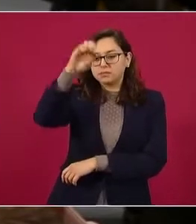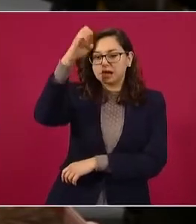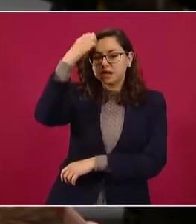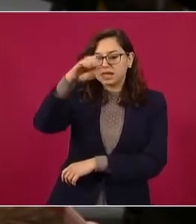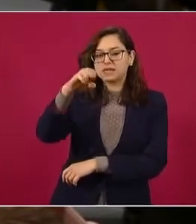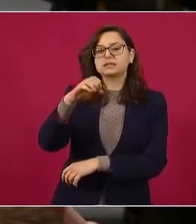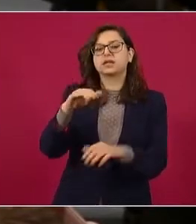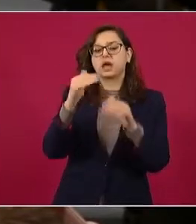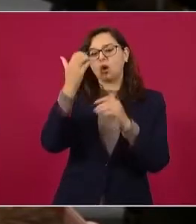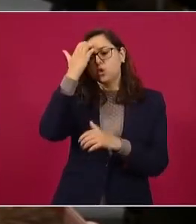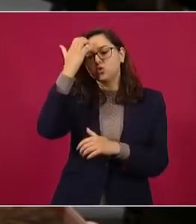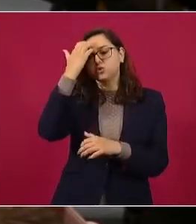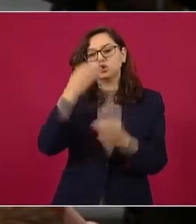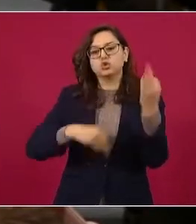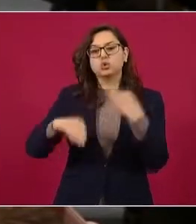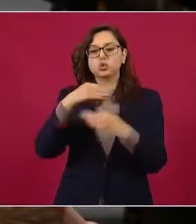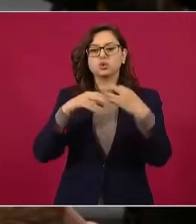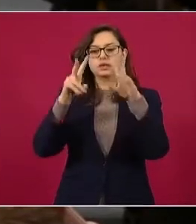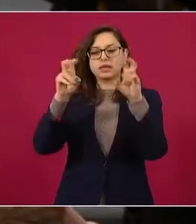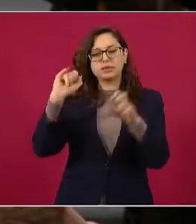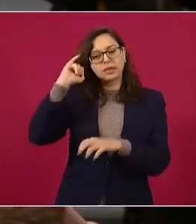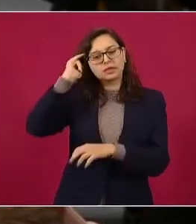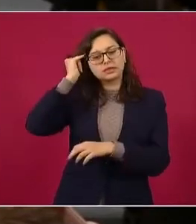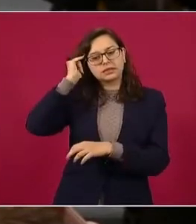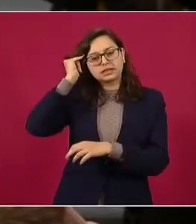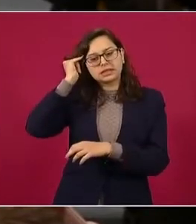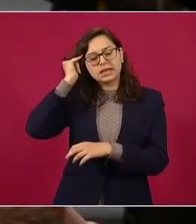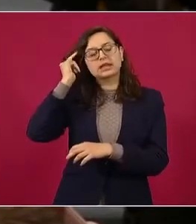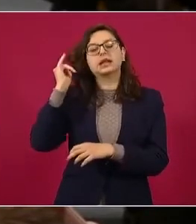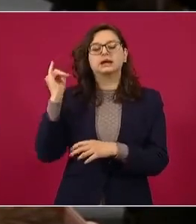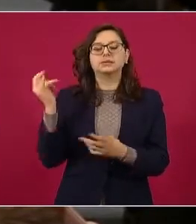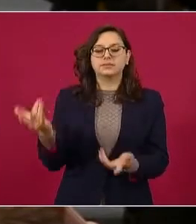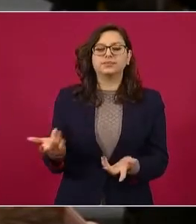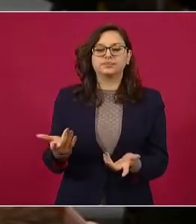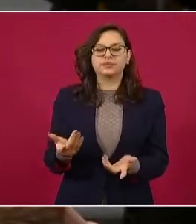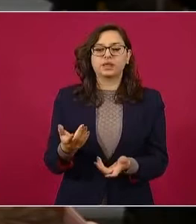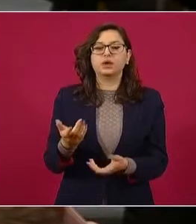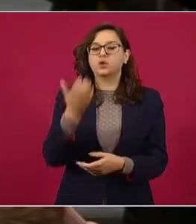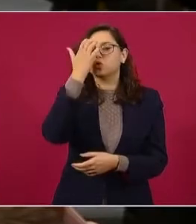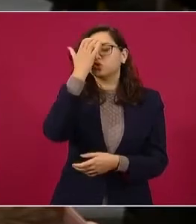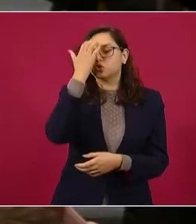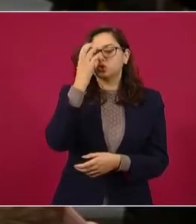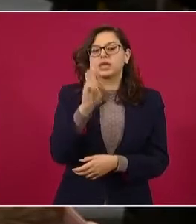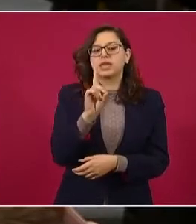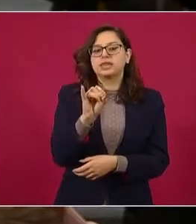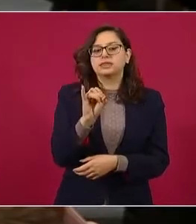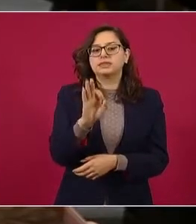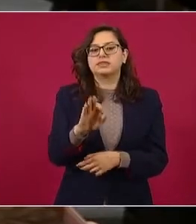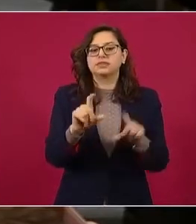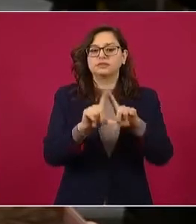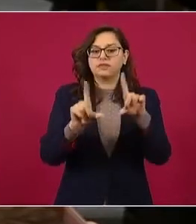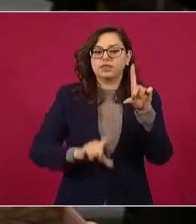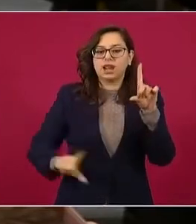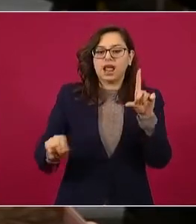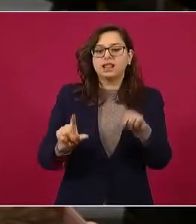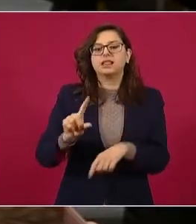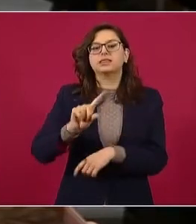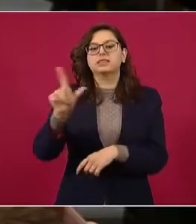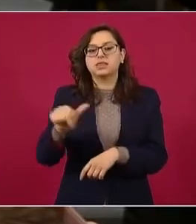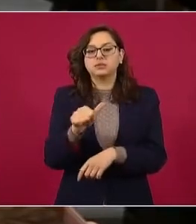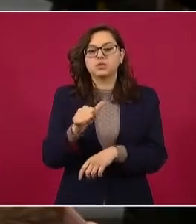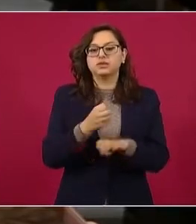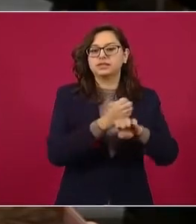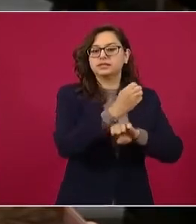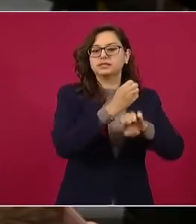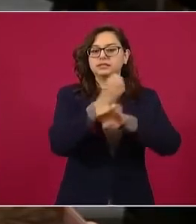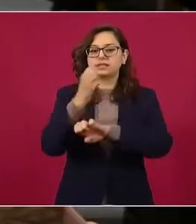Indigenista, ¿sabía usted que el DIF seguramente cómo se manejaba a nivel federal, después se descentralizó? A raíz de